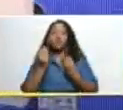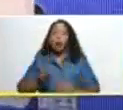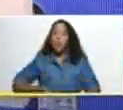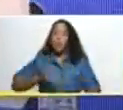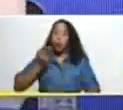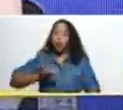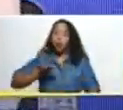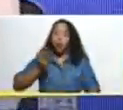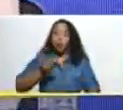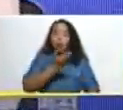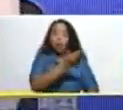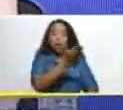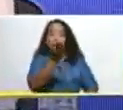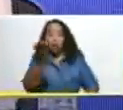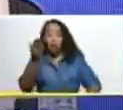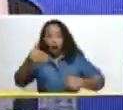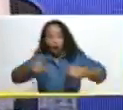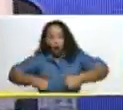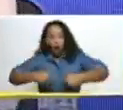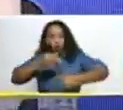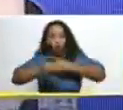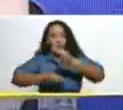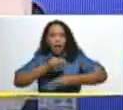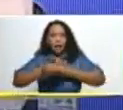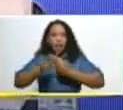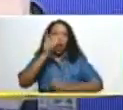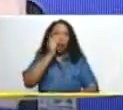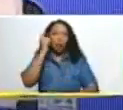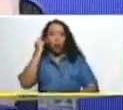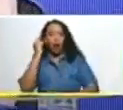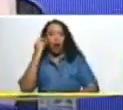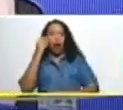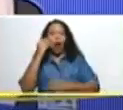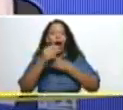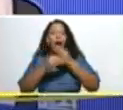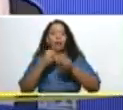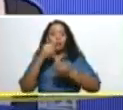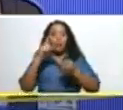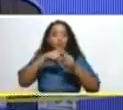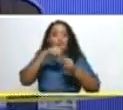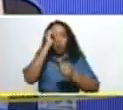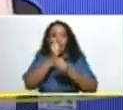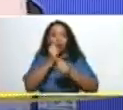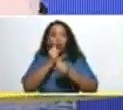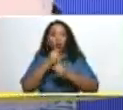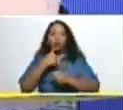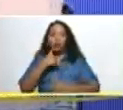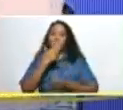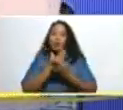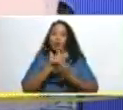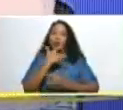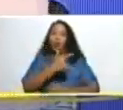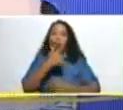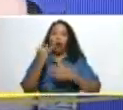que hace cada uno de ellos, hombres, mujeres, que forman esta institución. Como yo siempre le digo en la reunión, institución no es la